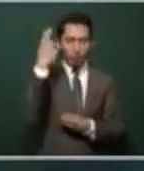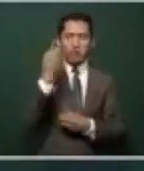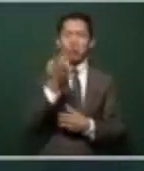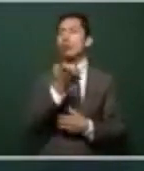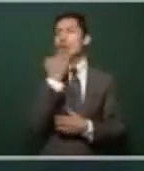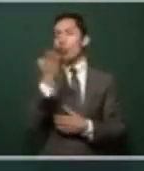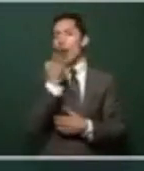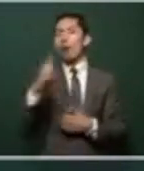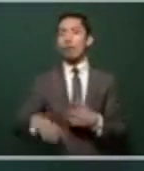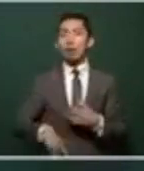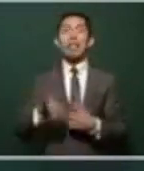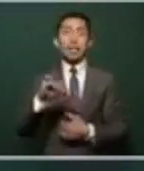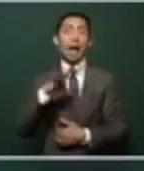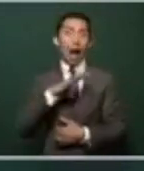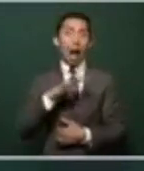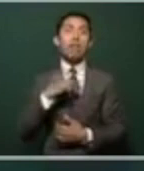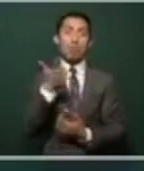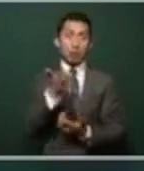cuotas,